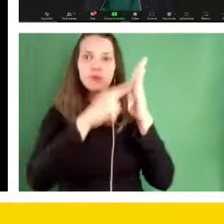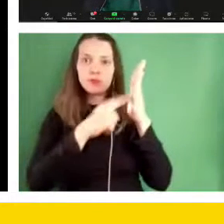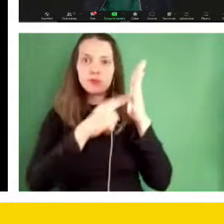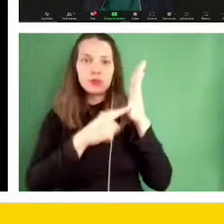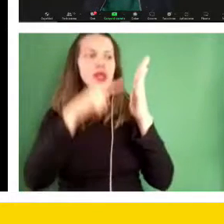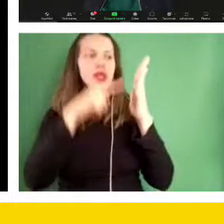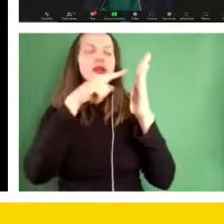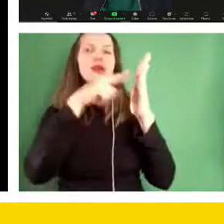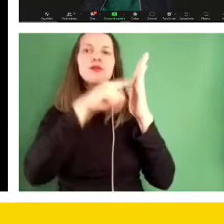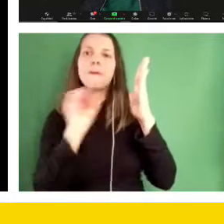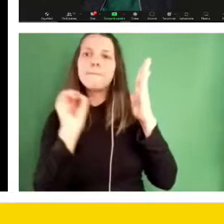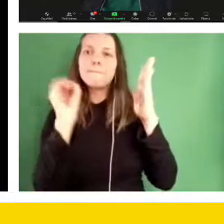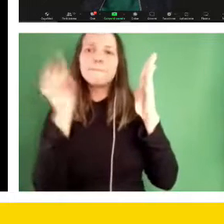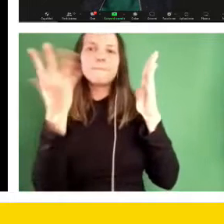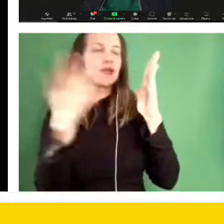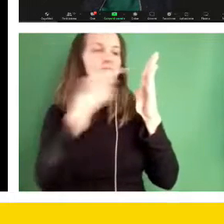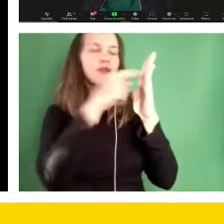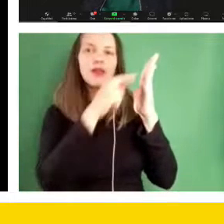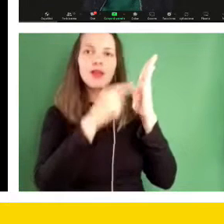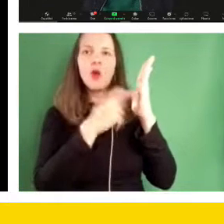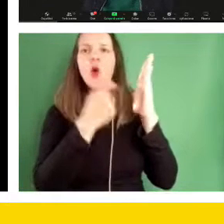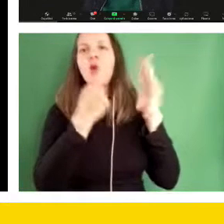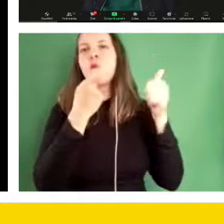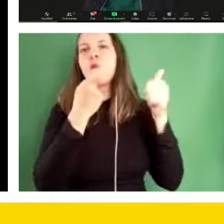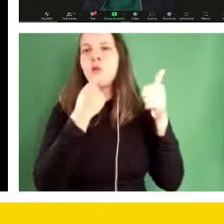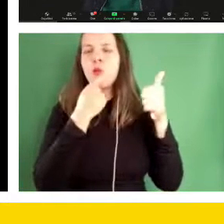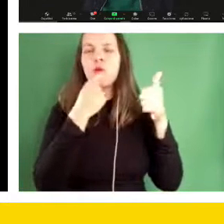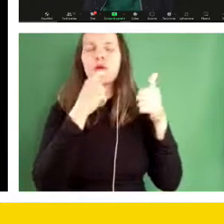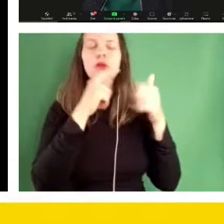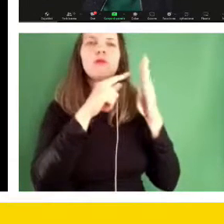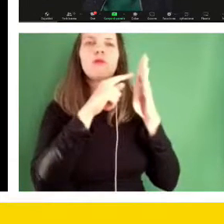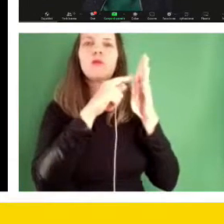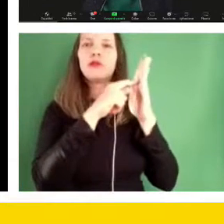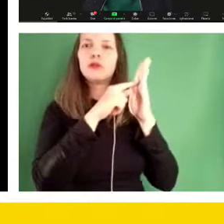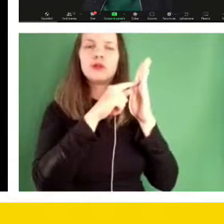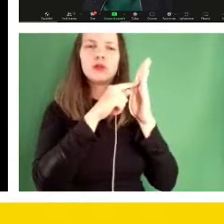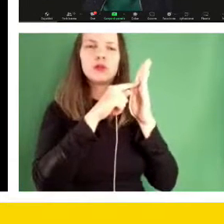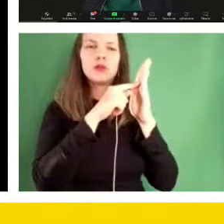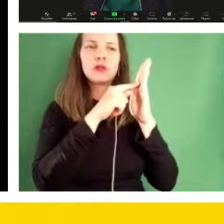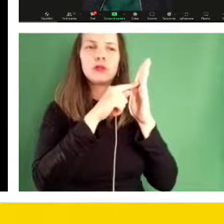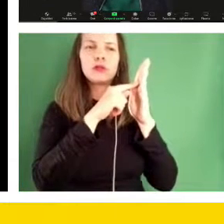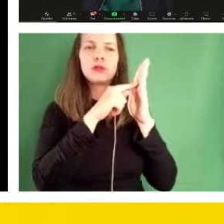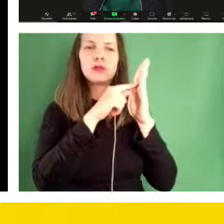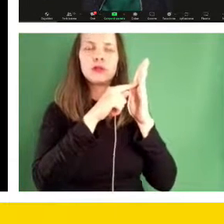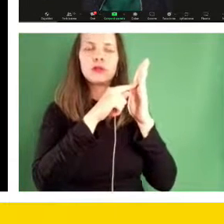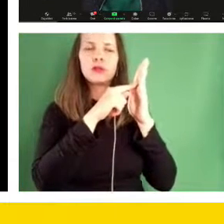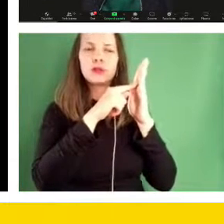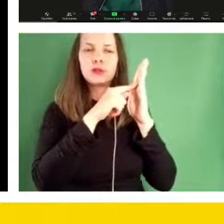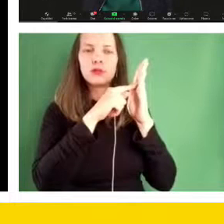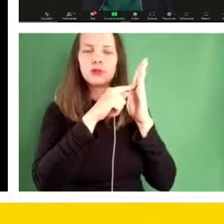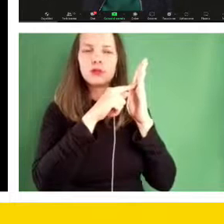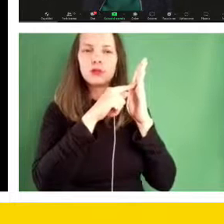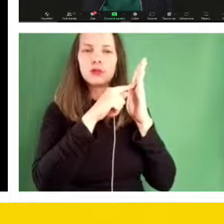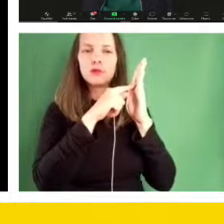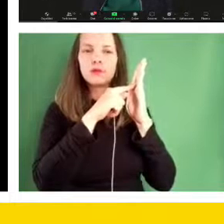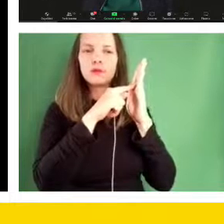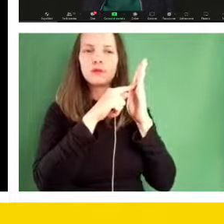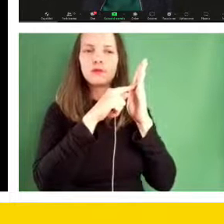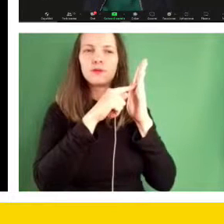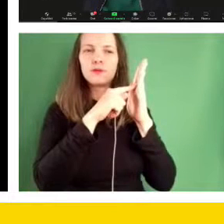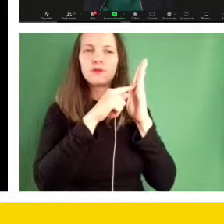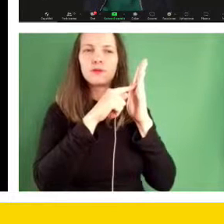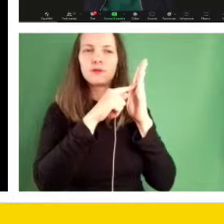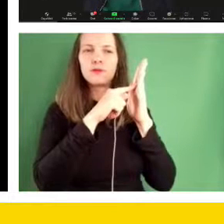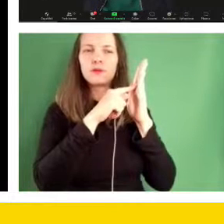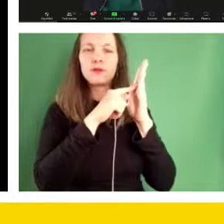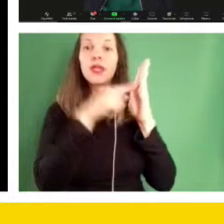La primera de ellas es la colocación de una, digamos, hicimos un la colocación de una